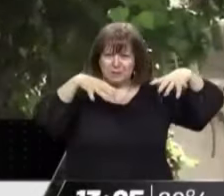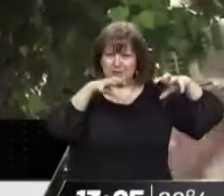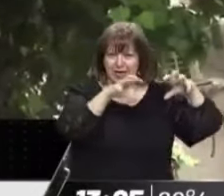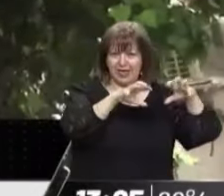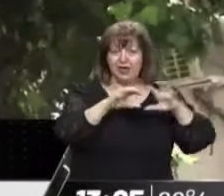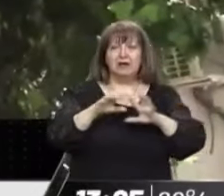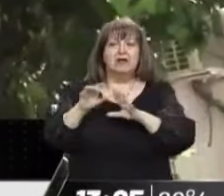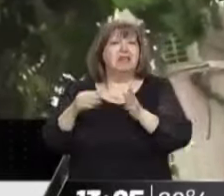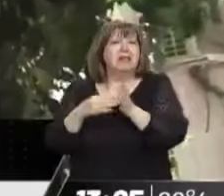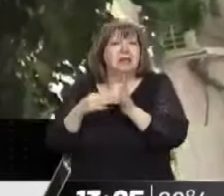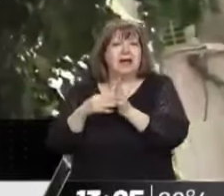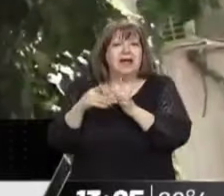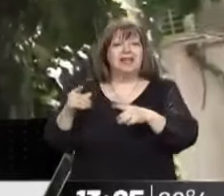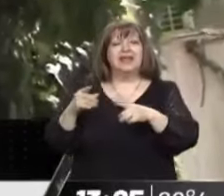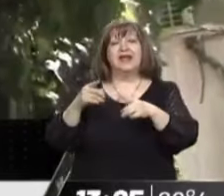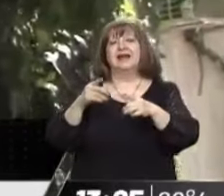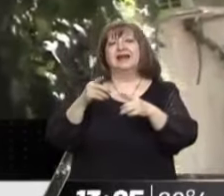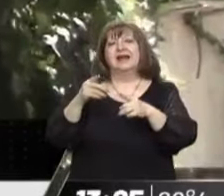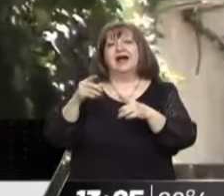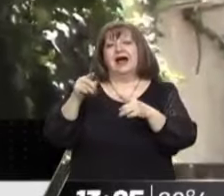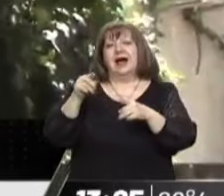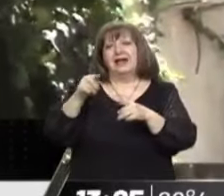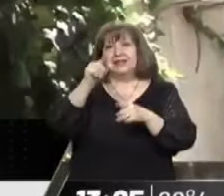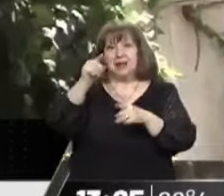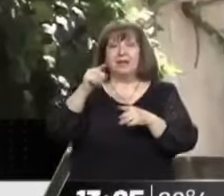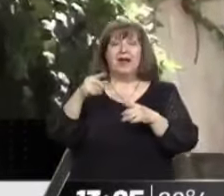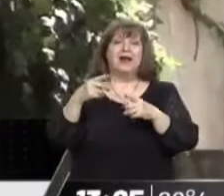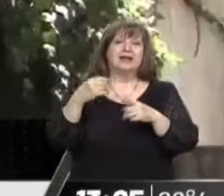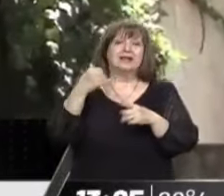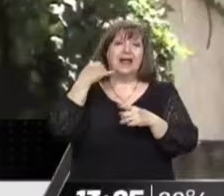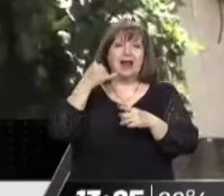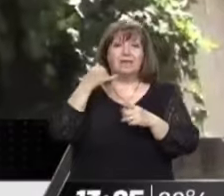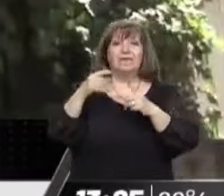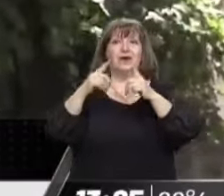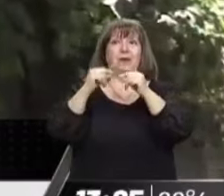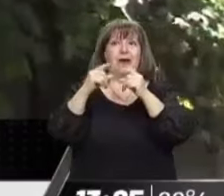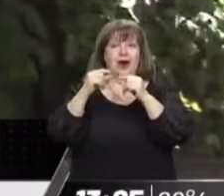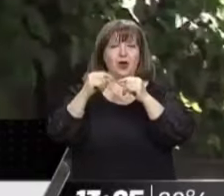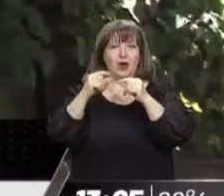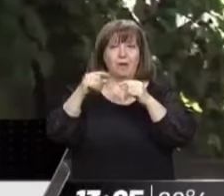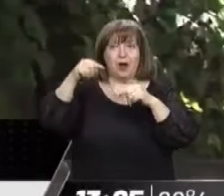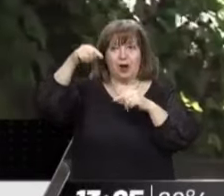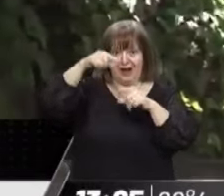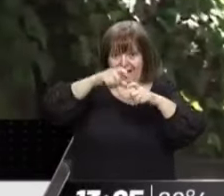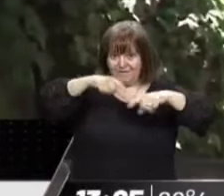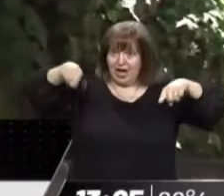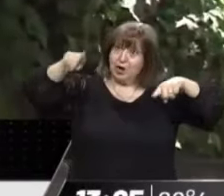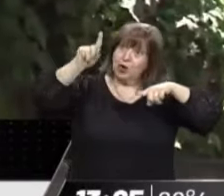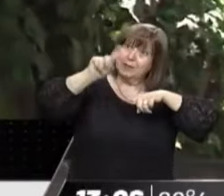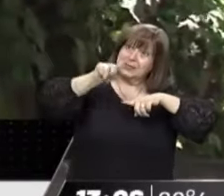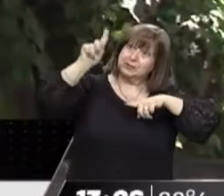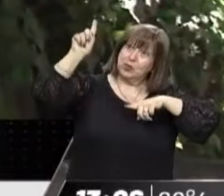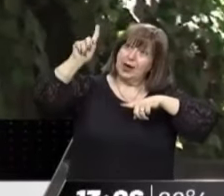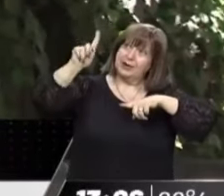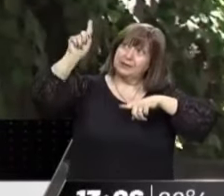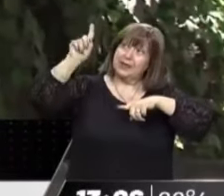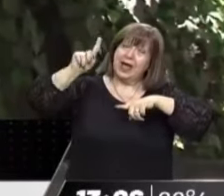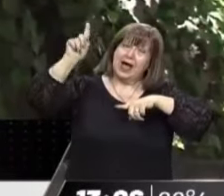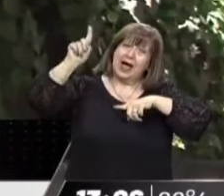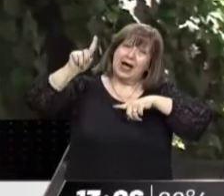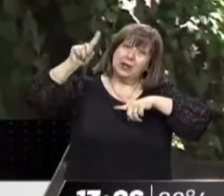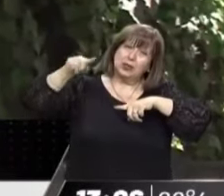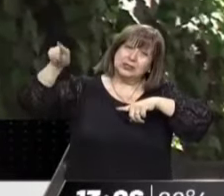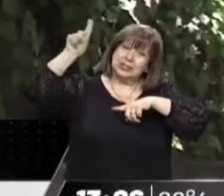ahí dice Enigma, salas de escape, ahí tenemos el número para las reservas, y acá abajo aparece un círculo